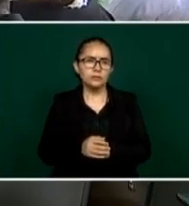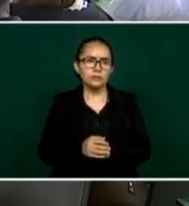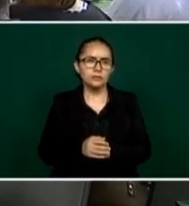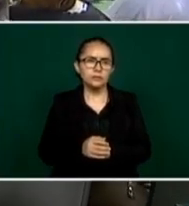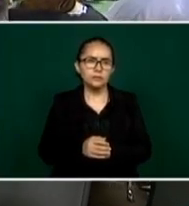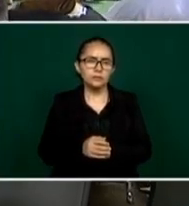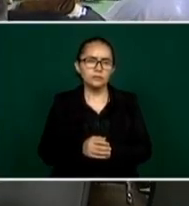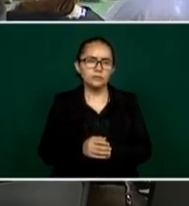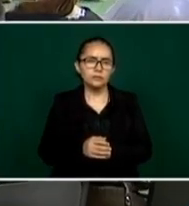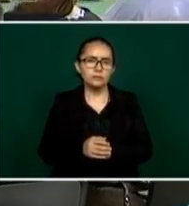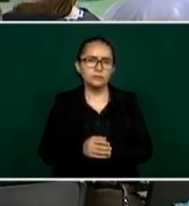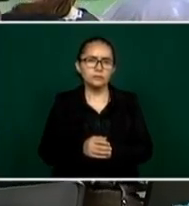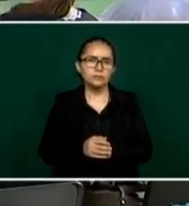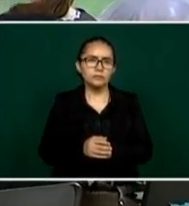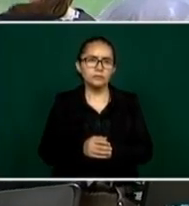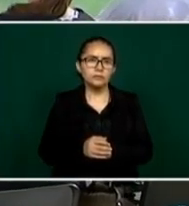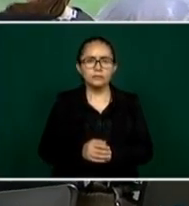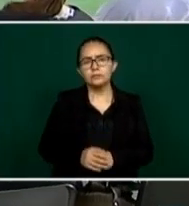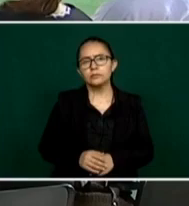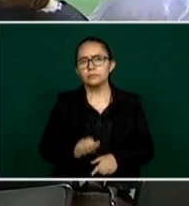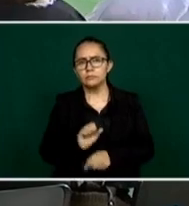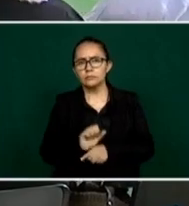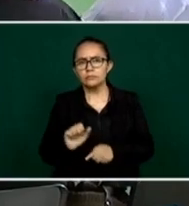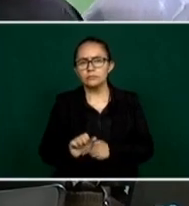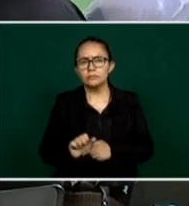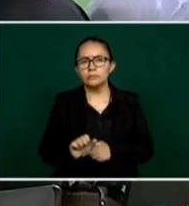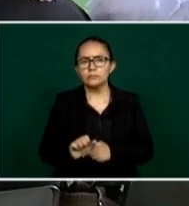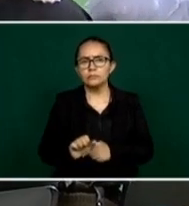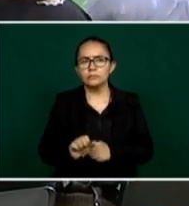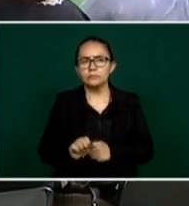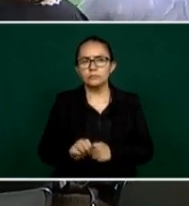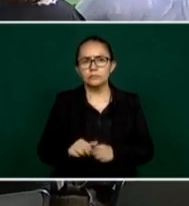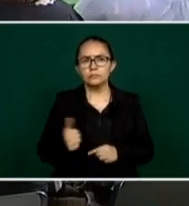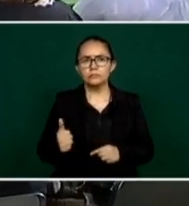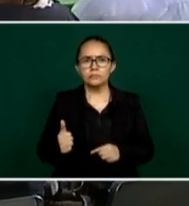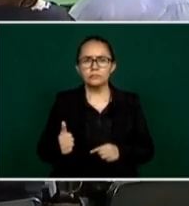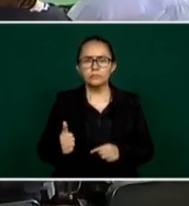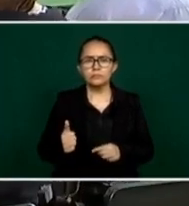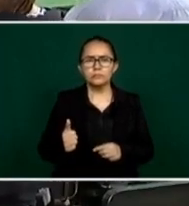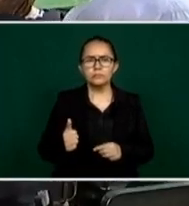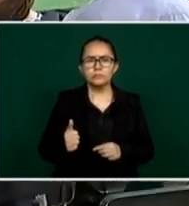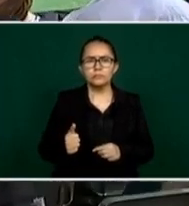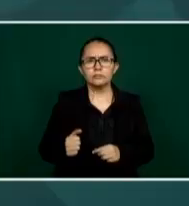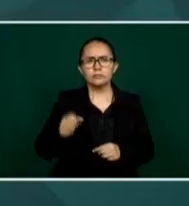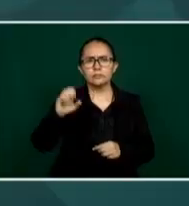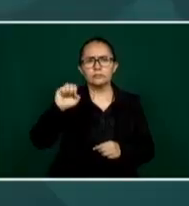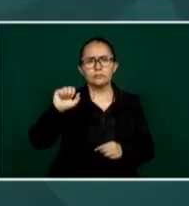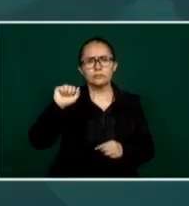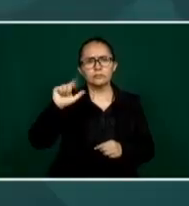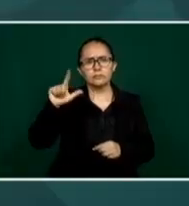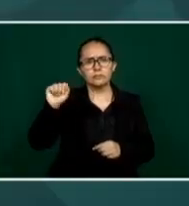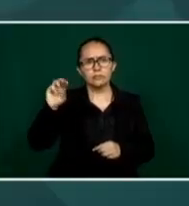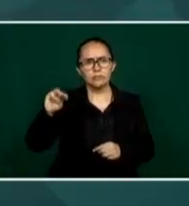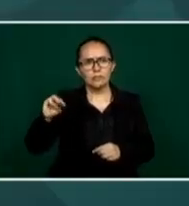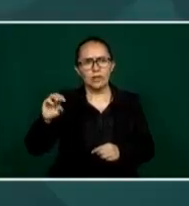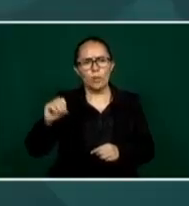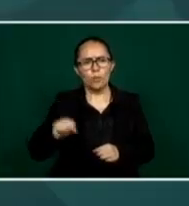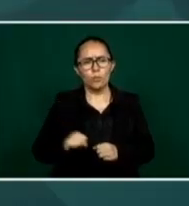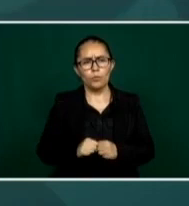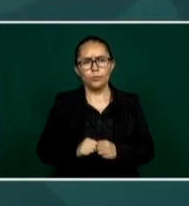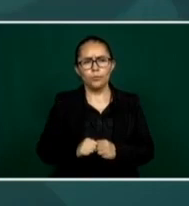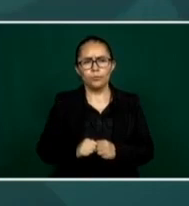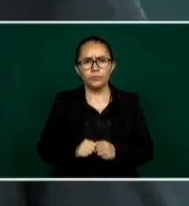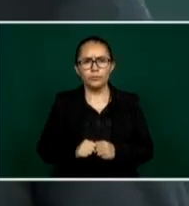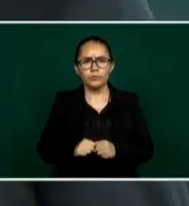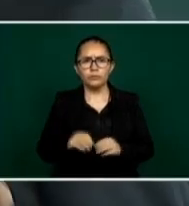a la gente. Entonces, otro eslabón de esta cadena es